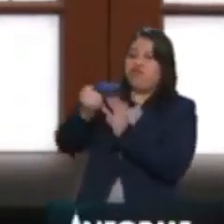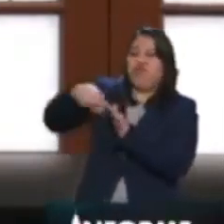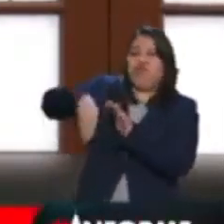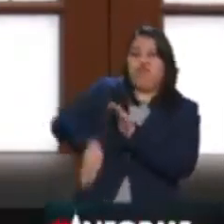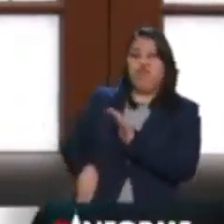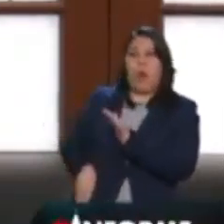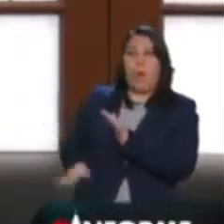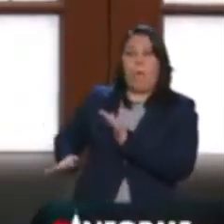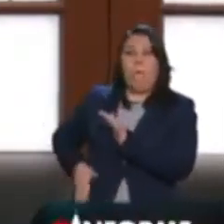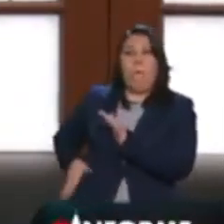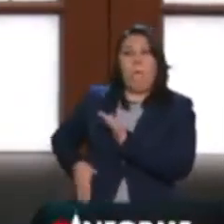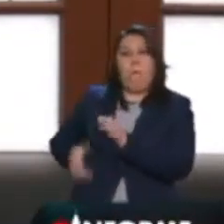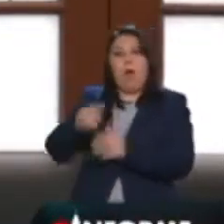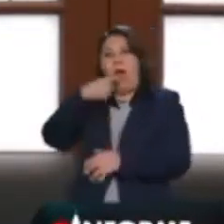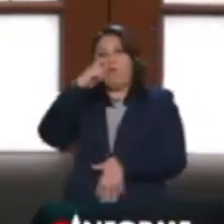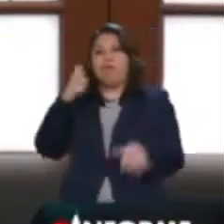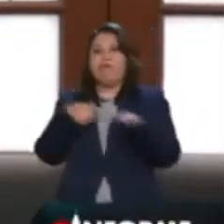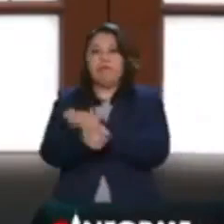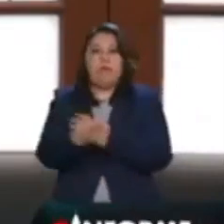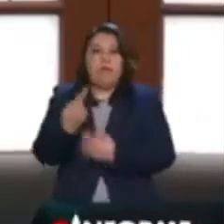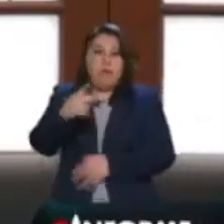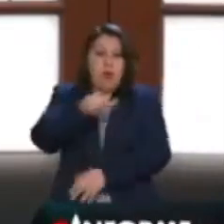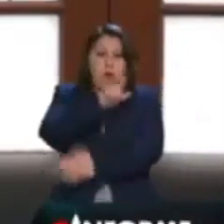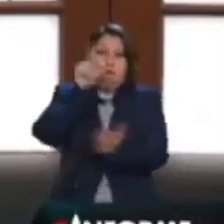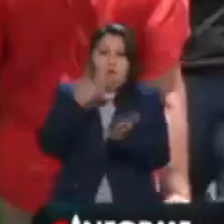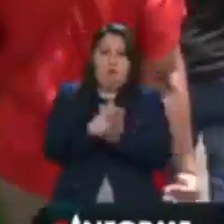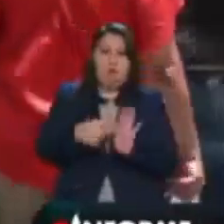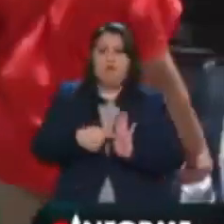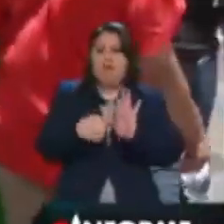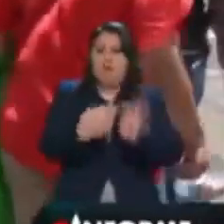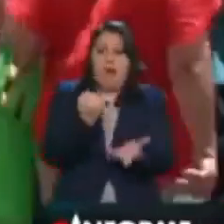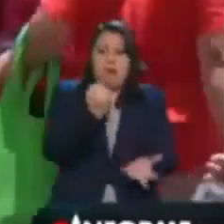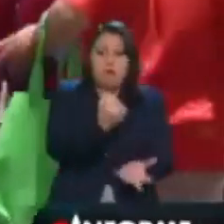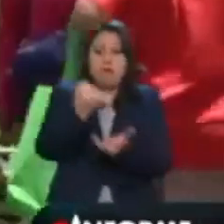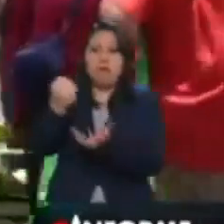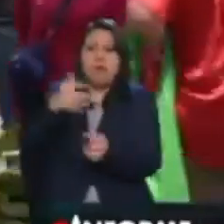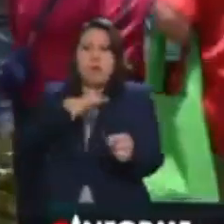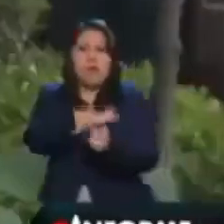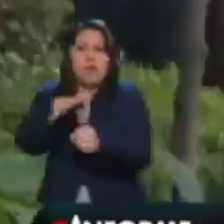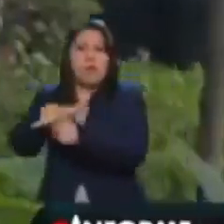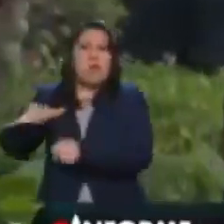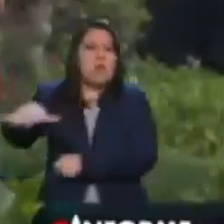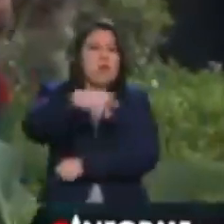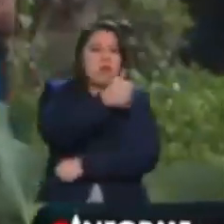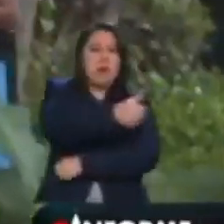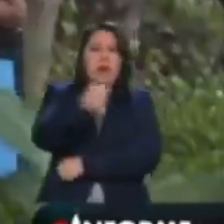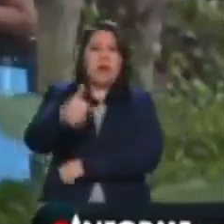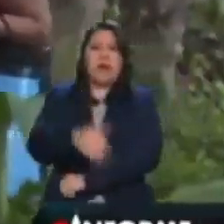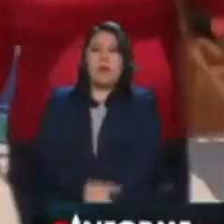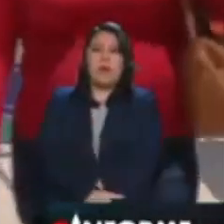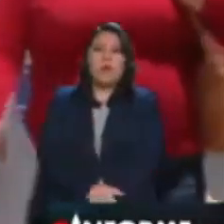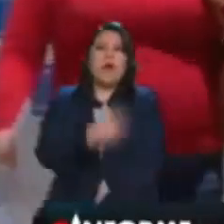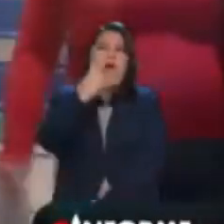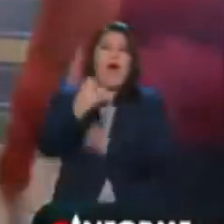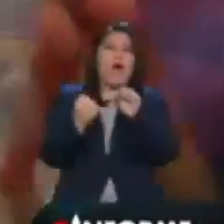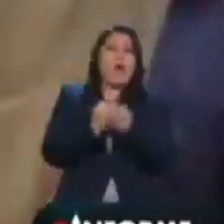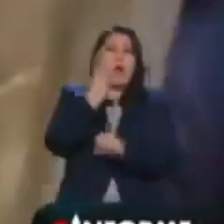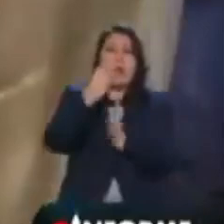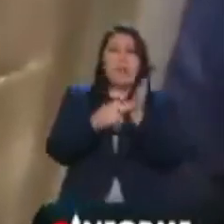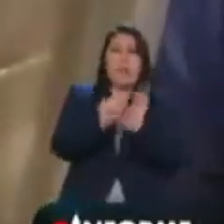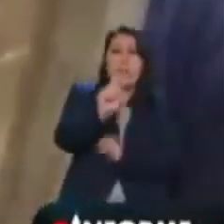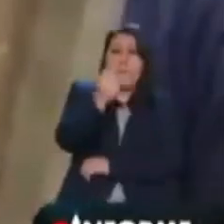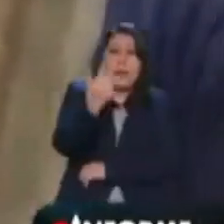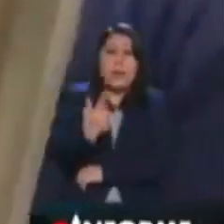el presupuesto que fue aprobado por el Congreso de la Ciudad de México. El presupuesto aprobado para las alcaldías en 2021 fue